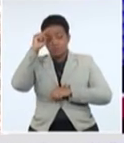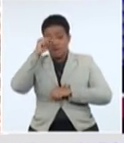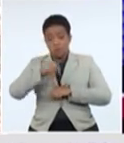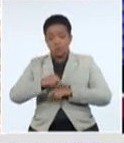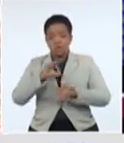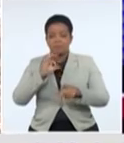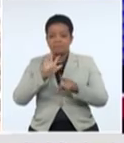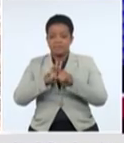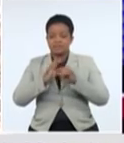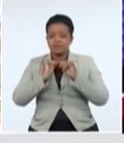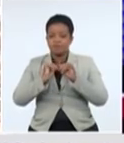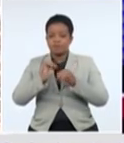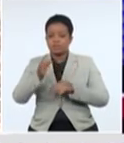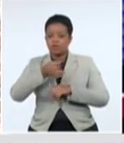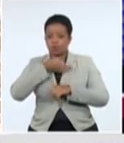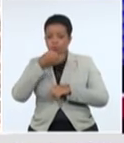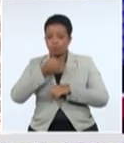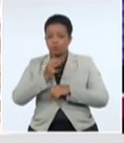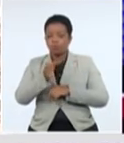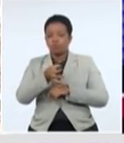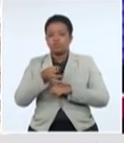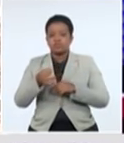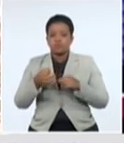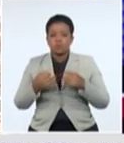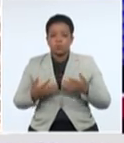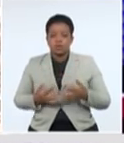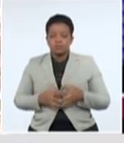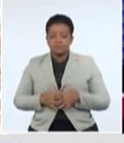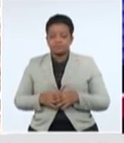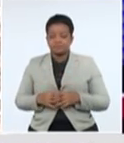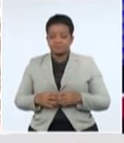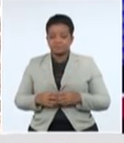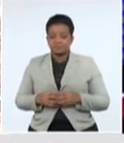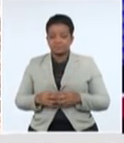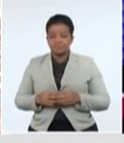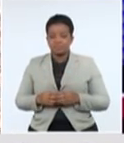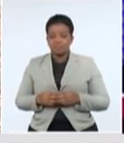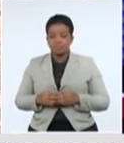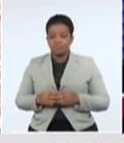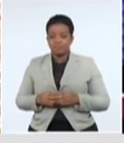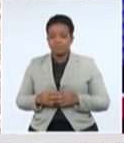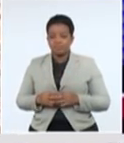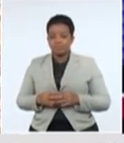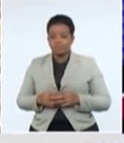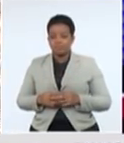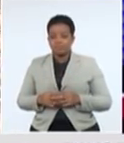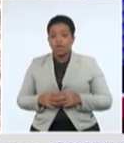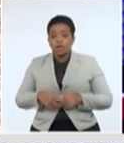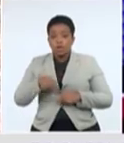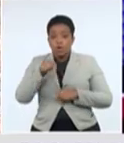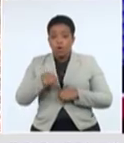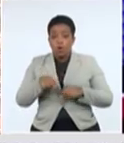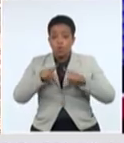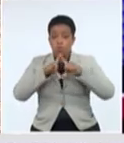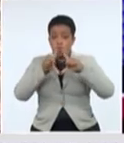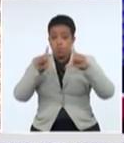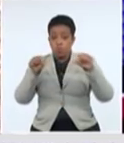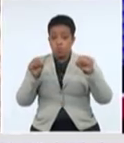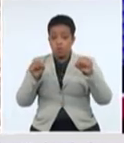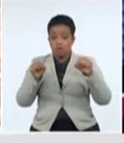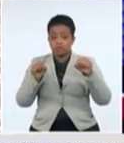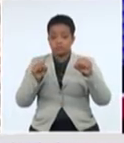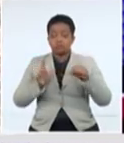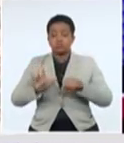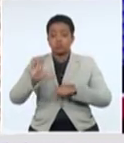entonces a mostrar la incidencia de la enfermedad por cada uno de los municipios del país. Hoy Cuba con un acumulado de